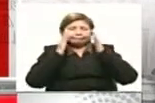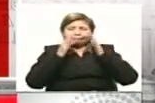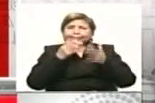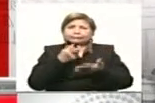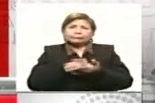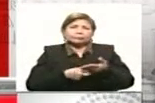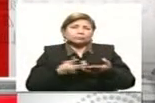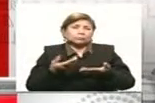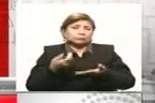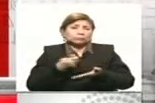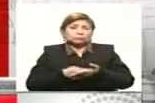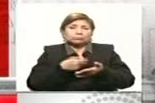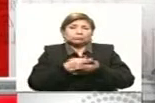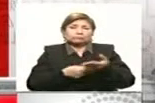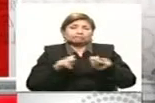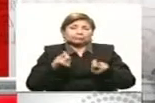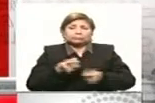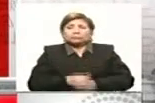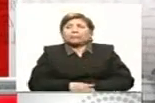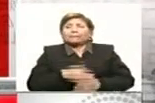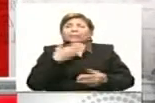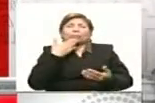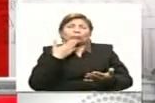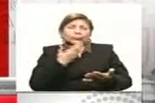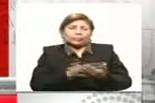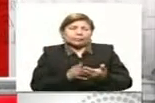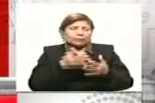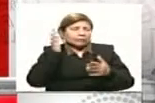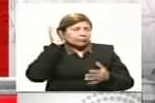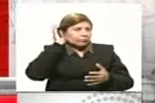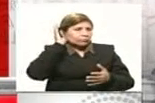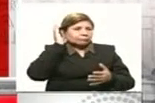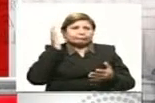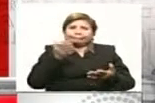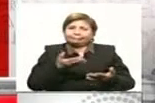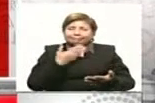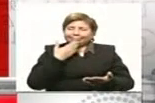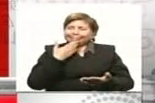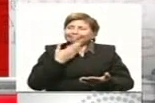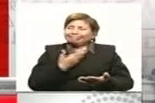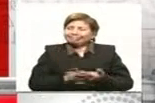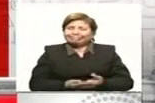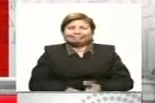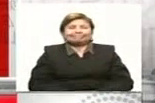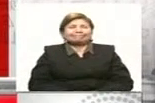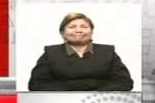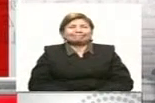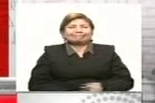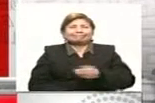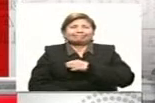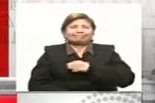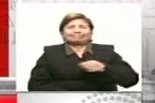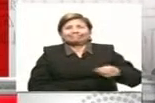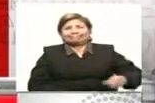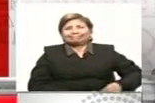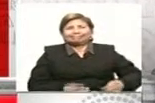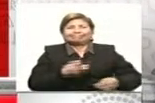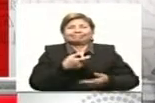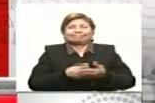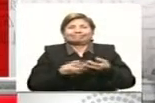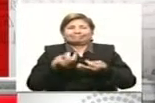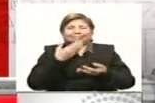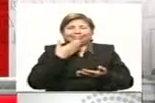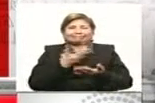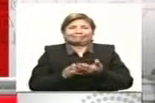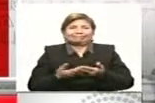puede considerar usted en su presupuesto. Muchas gracias por escucharme y muchas gracias, señor presidente de Comisión de Presupuesto. Muy